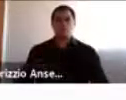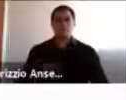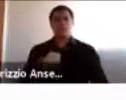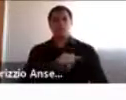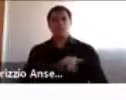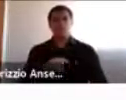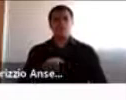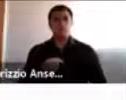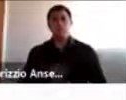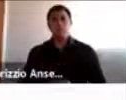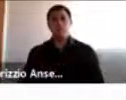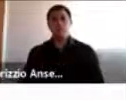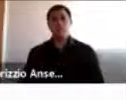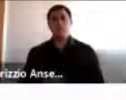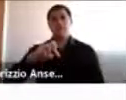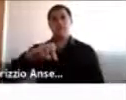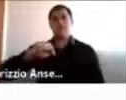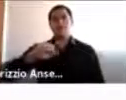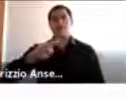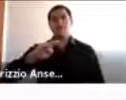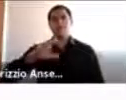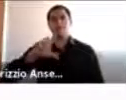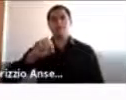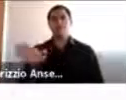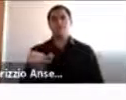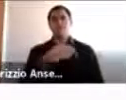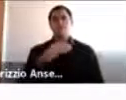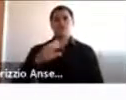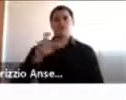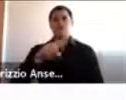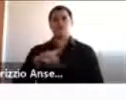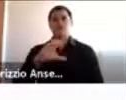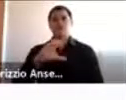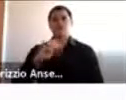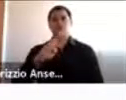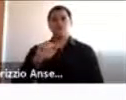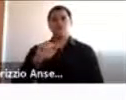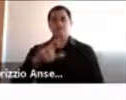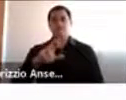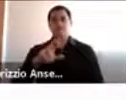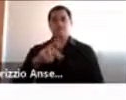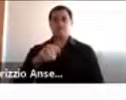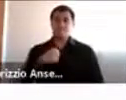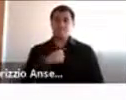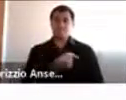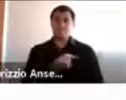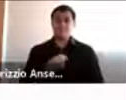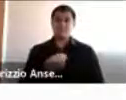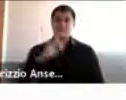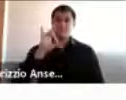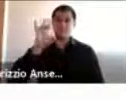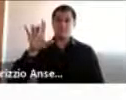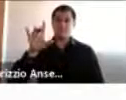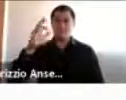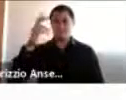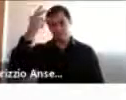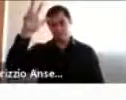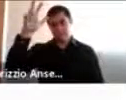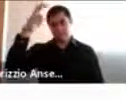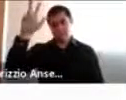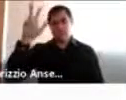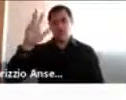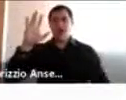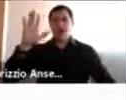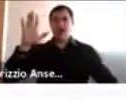mi acento, bueno, es mexicano, ya bastantes años también aquí en Chile, y siempre lo explícito porque de repente le ponen más atención a mi